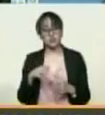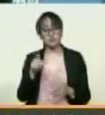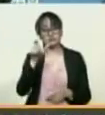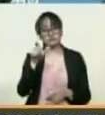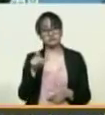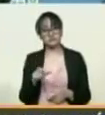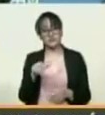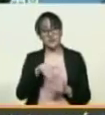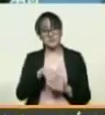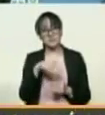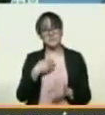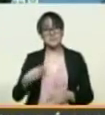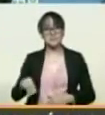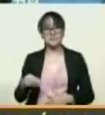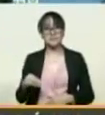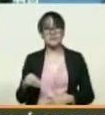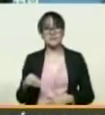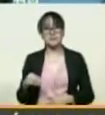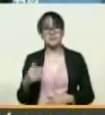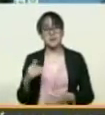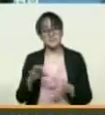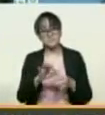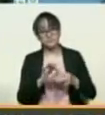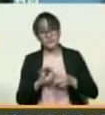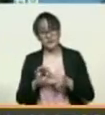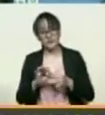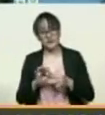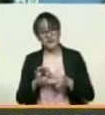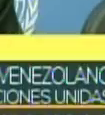Hay unidad alrededor de su propuesta.